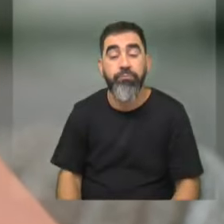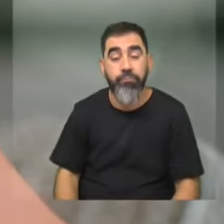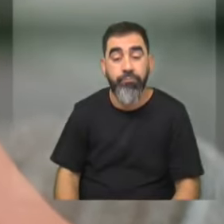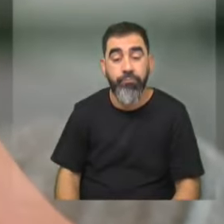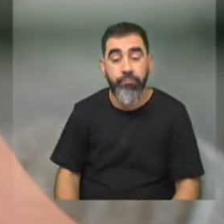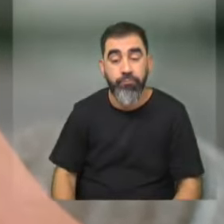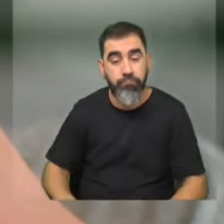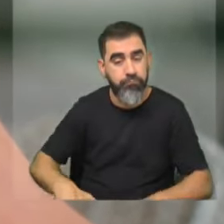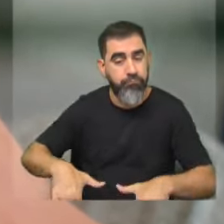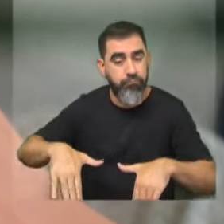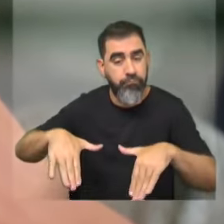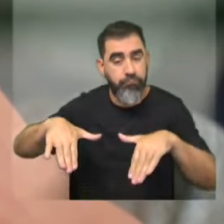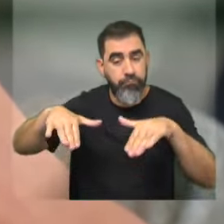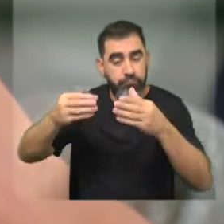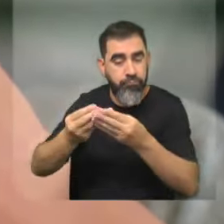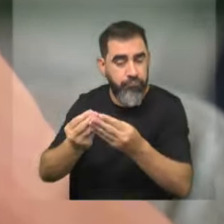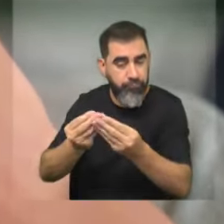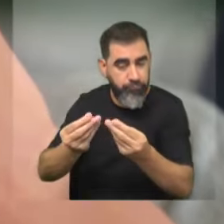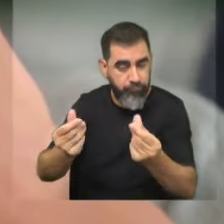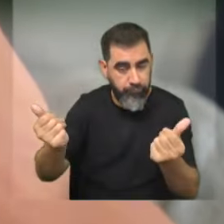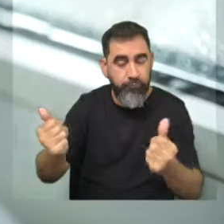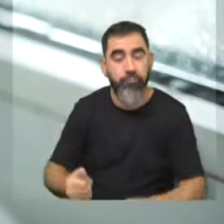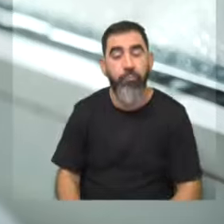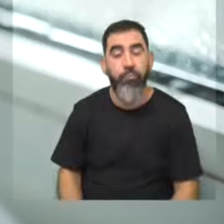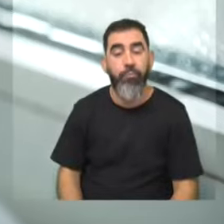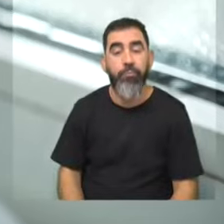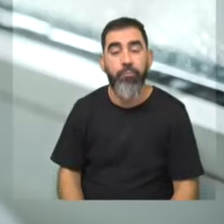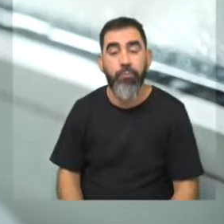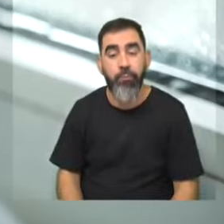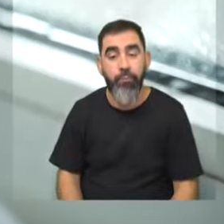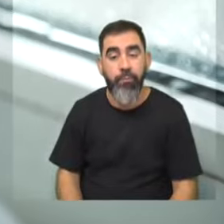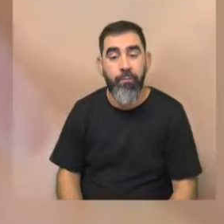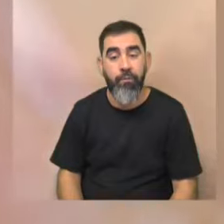vamos creciendo, esto se va estabilizando y van disminuyendo las lesiones.